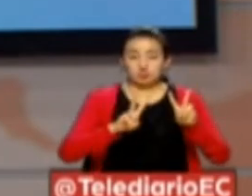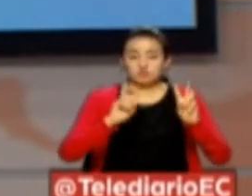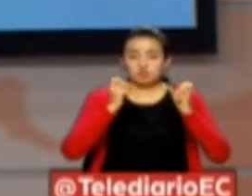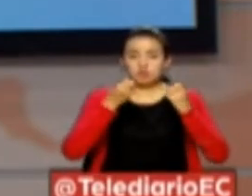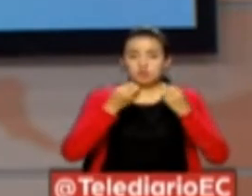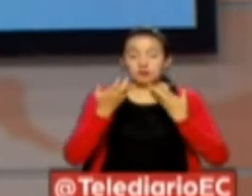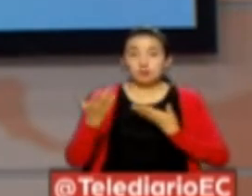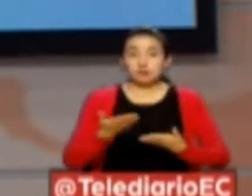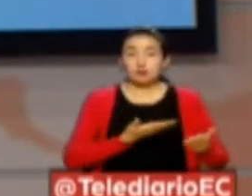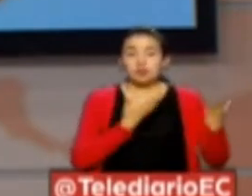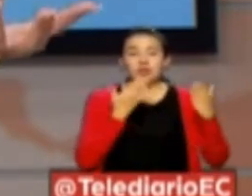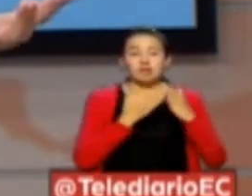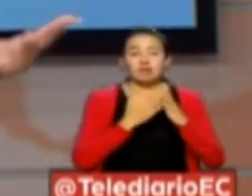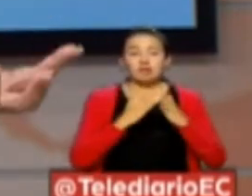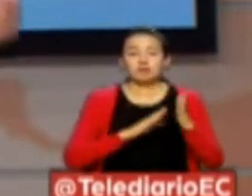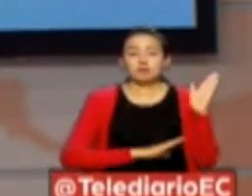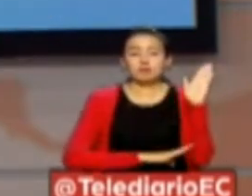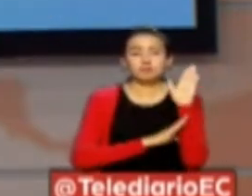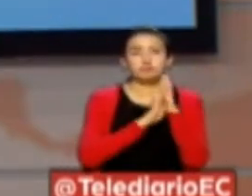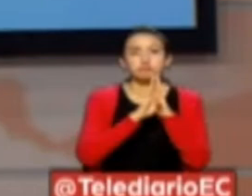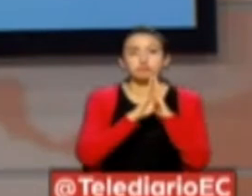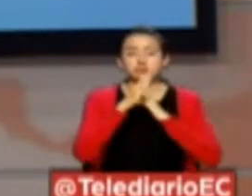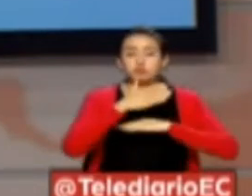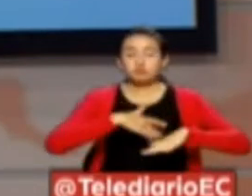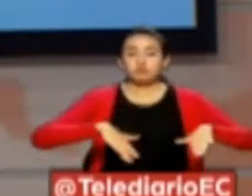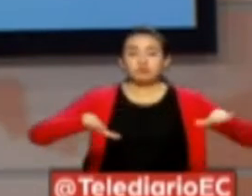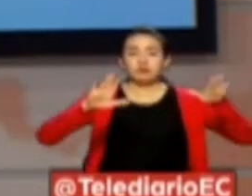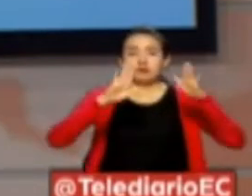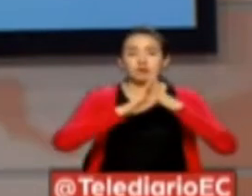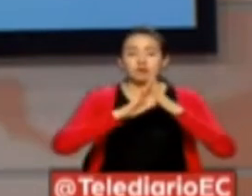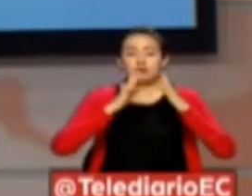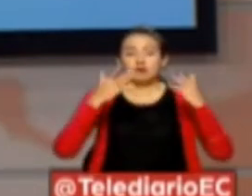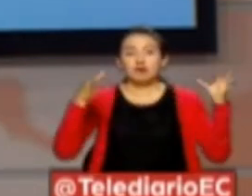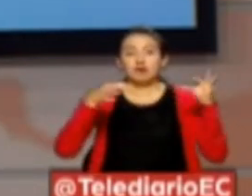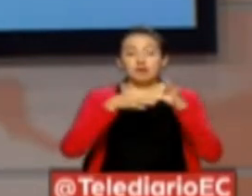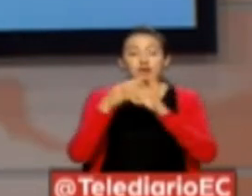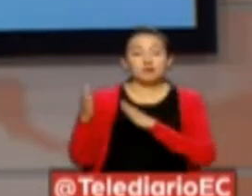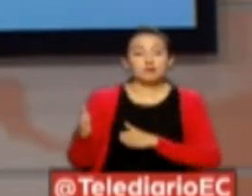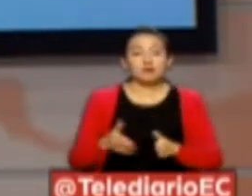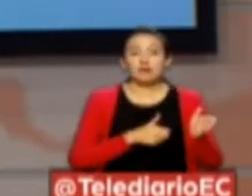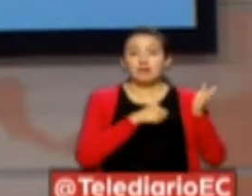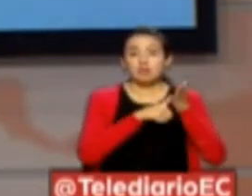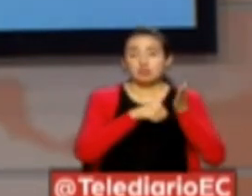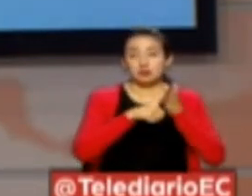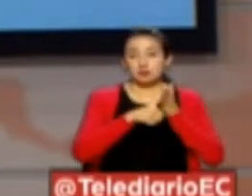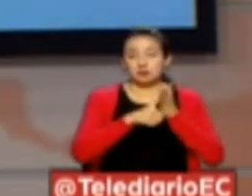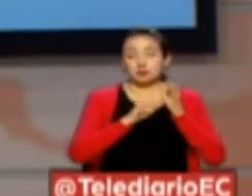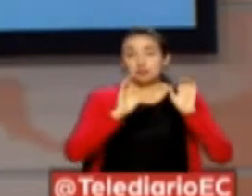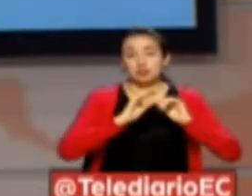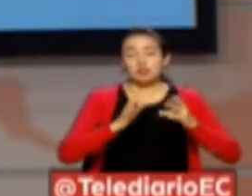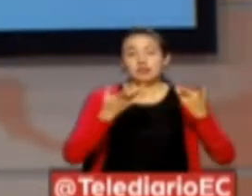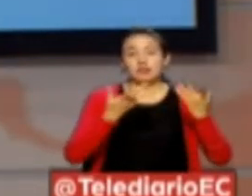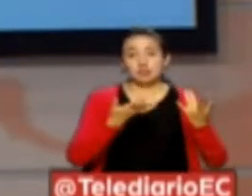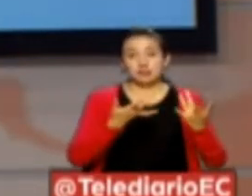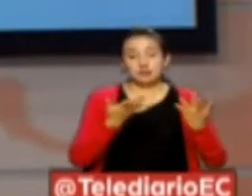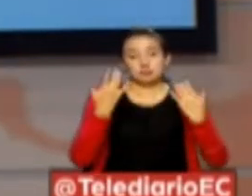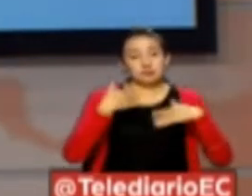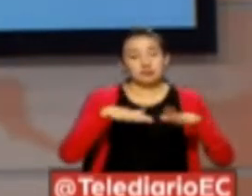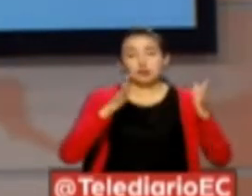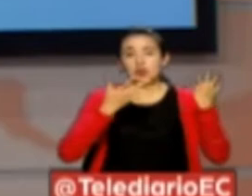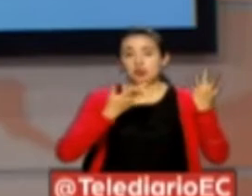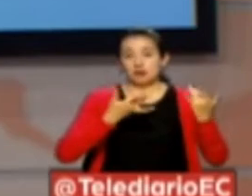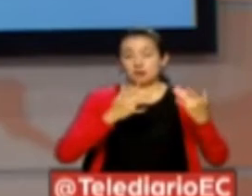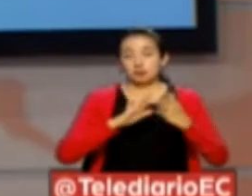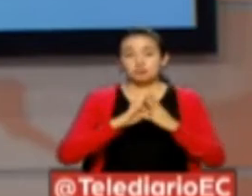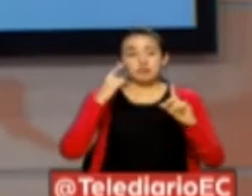ya para que crezca aún más con esta coyuntura que va a haber con el ministerio de educación y esperamos pues que sea